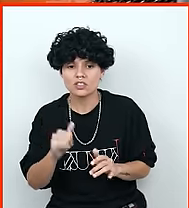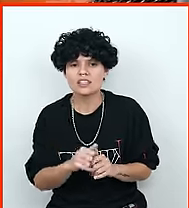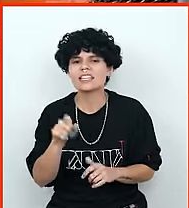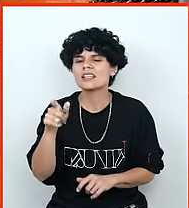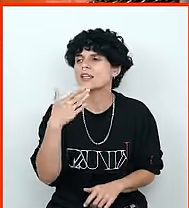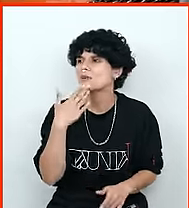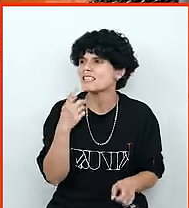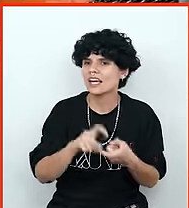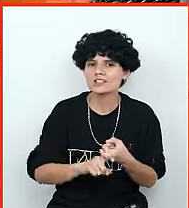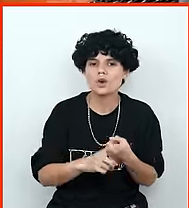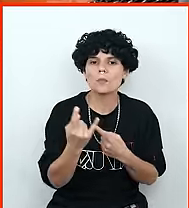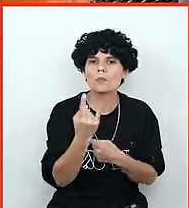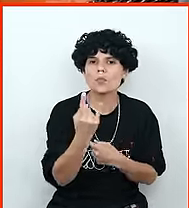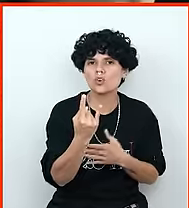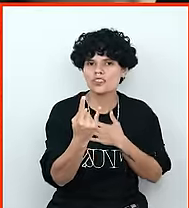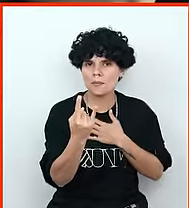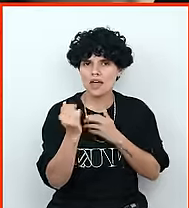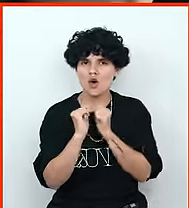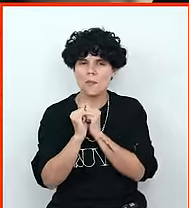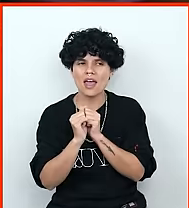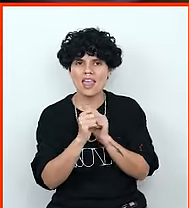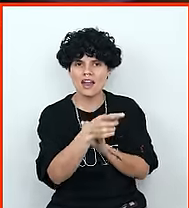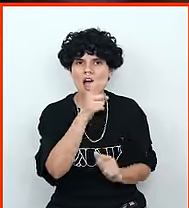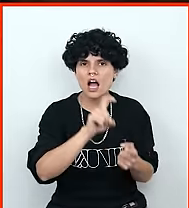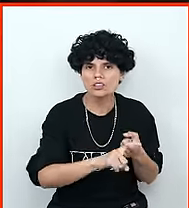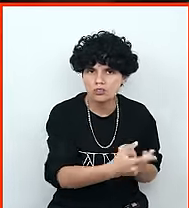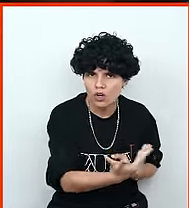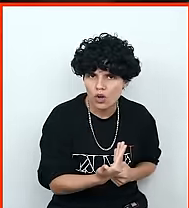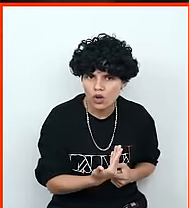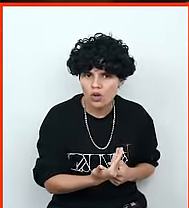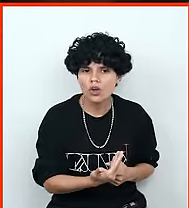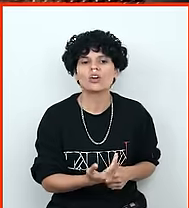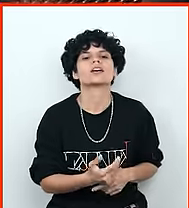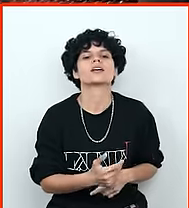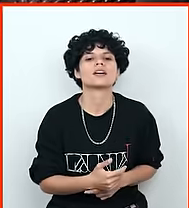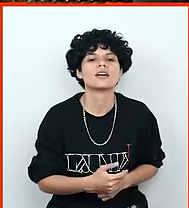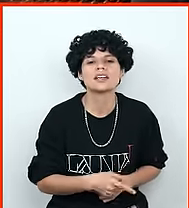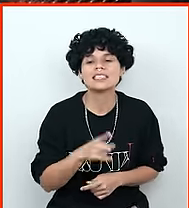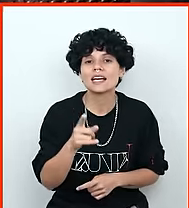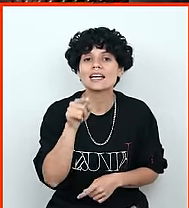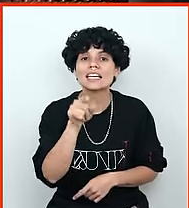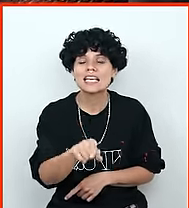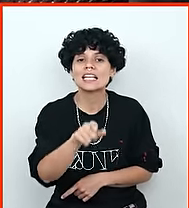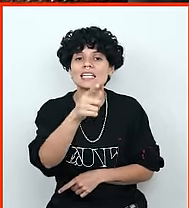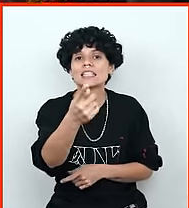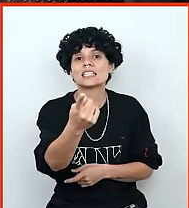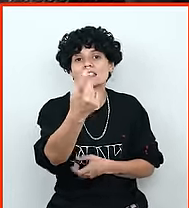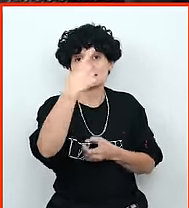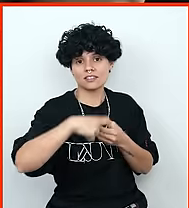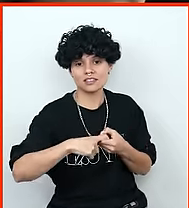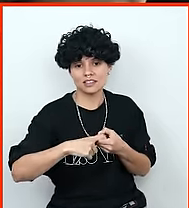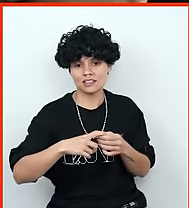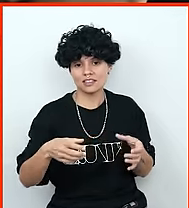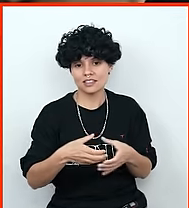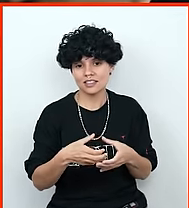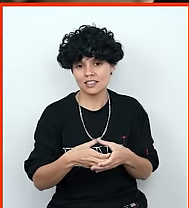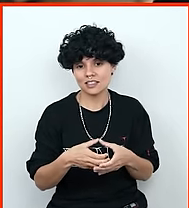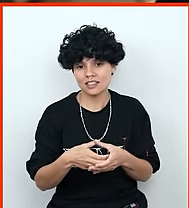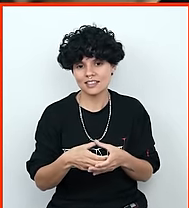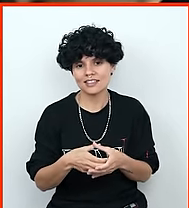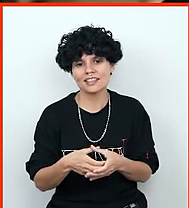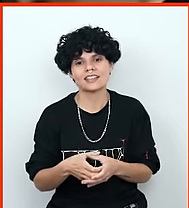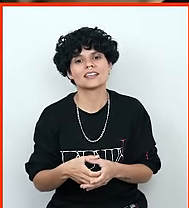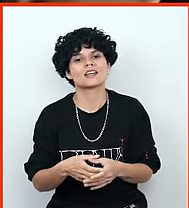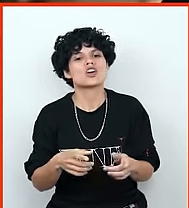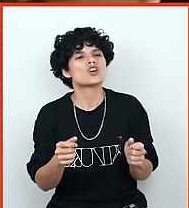con... Además, se casó con una compañera de la universidad mía. Mira qué chico el mundo. Claro. No, Jimmy llegó a la banda con The